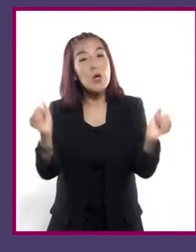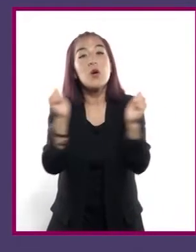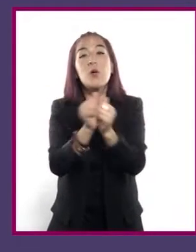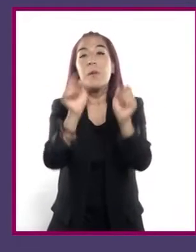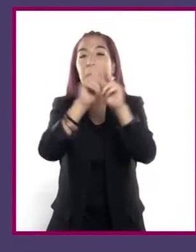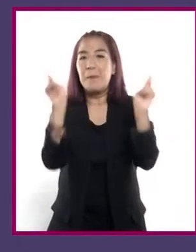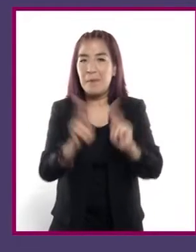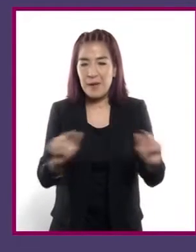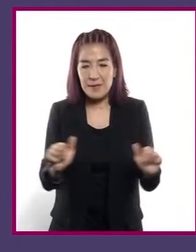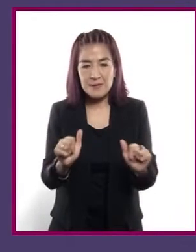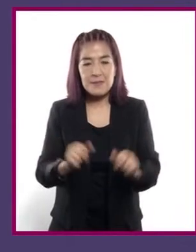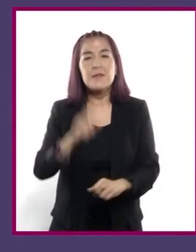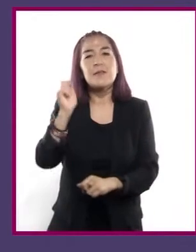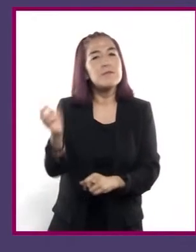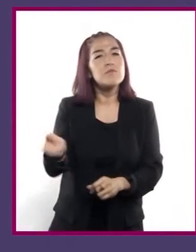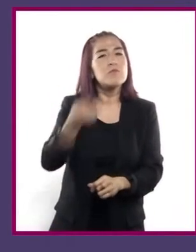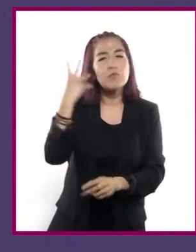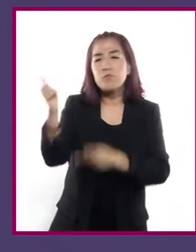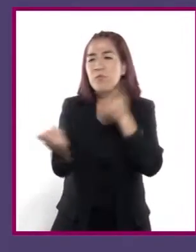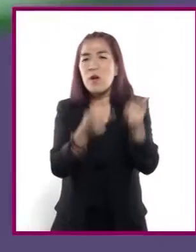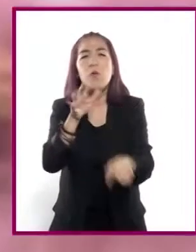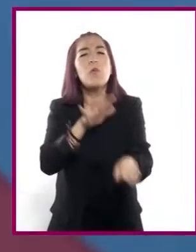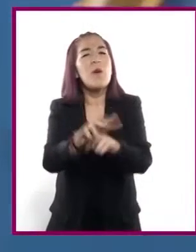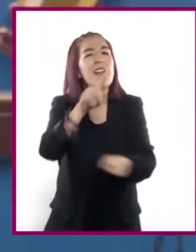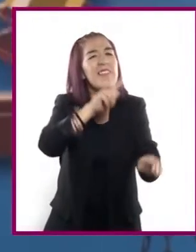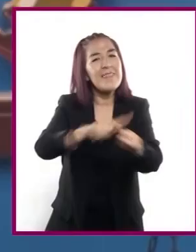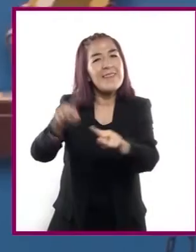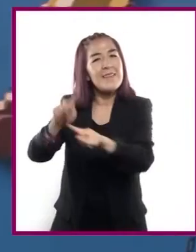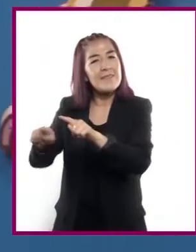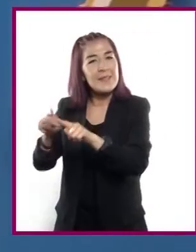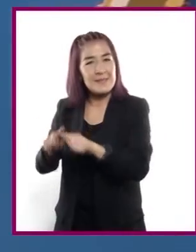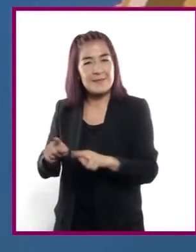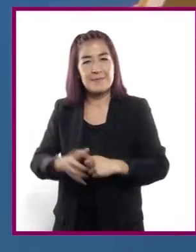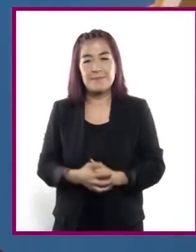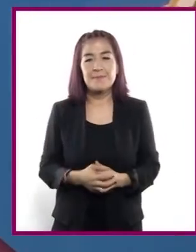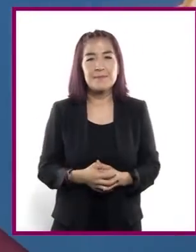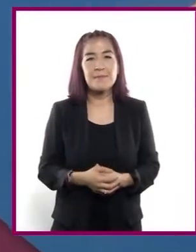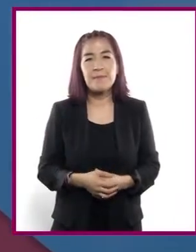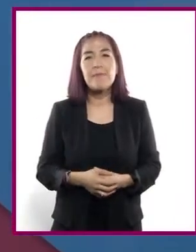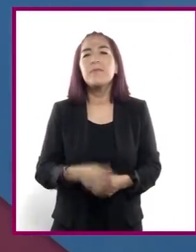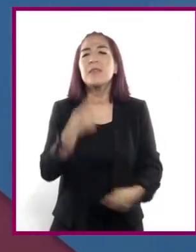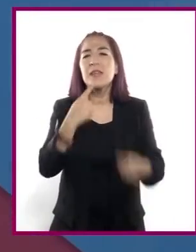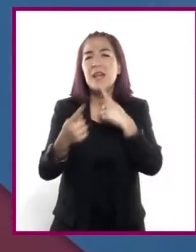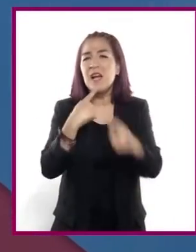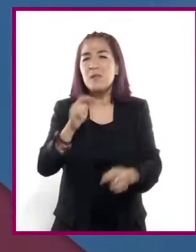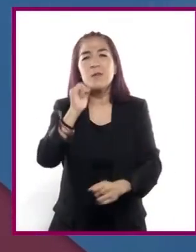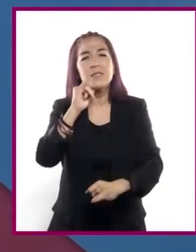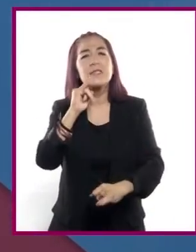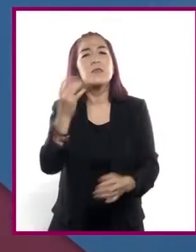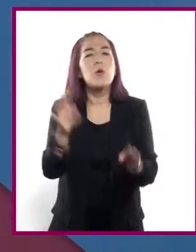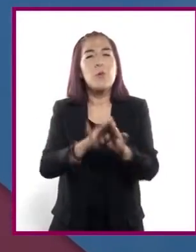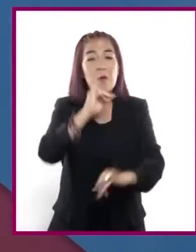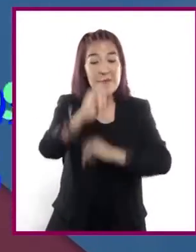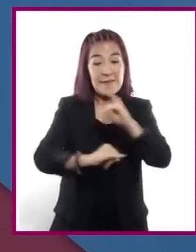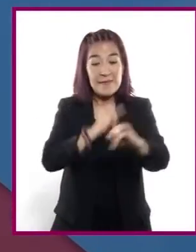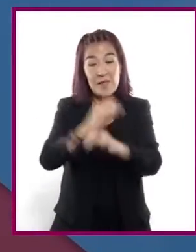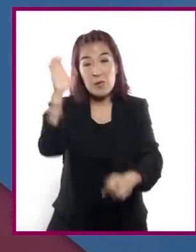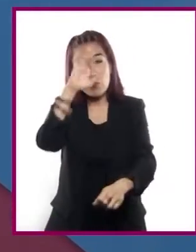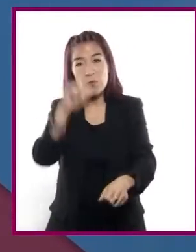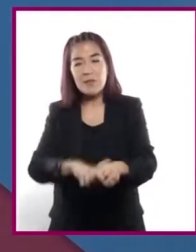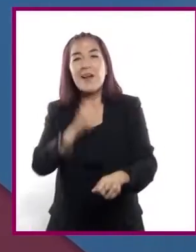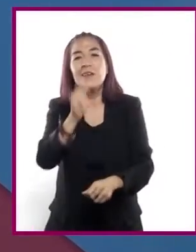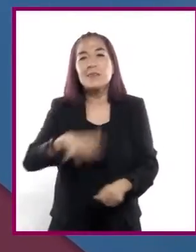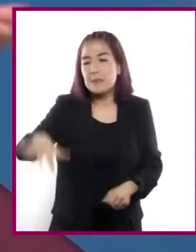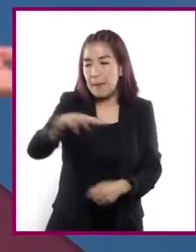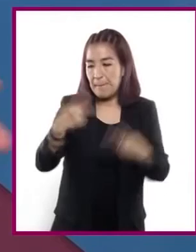conflictos, consenso de las diferencias. El diálogo intercultural implica disposición de